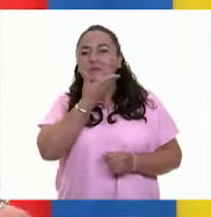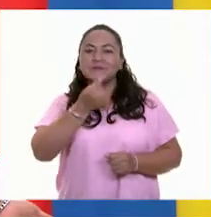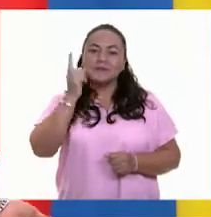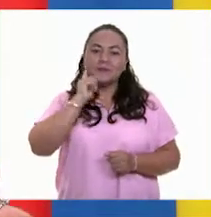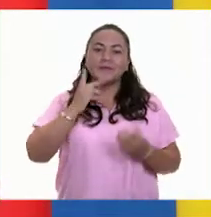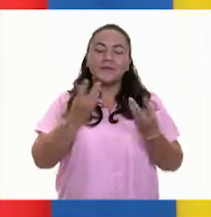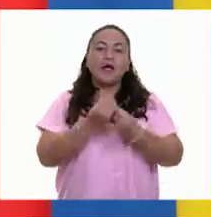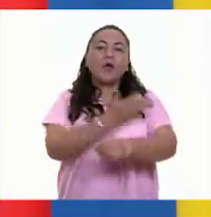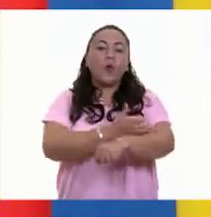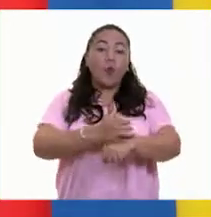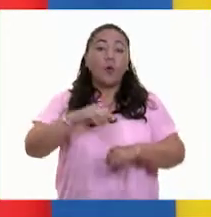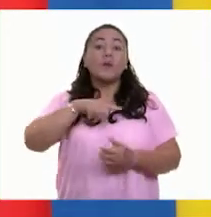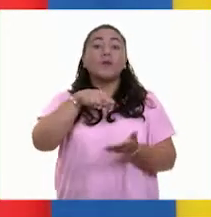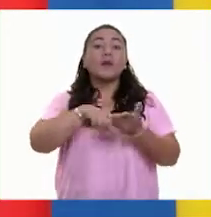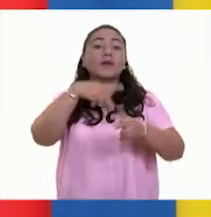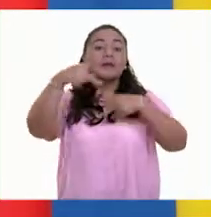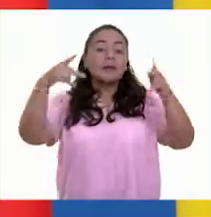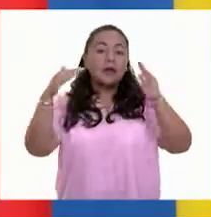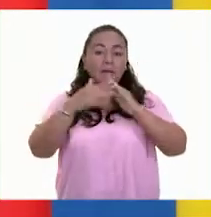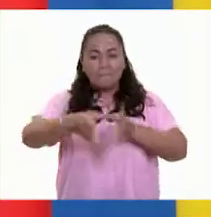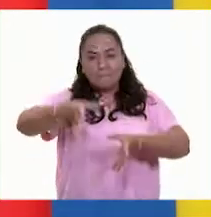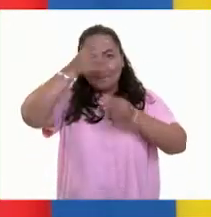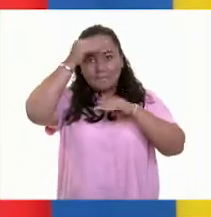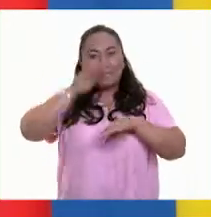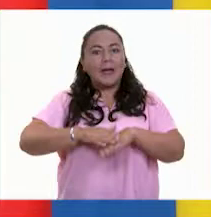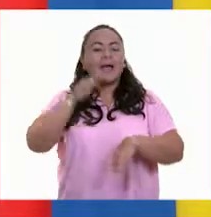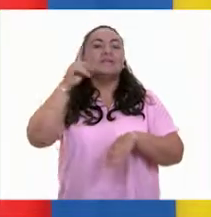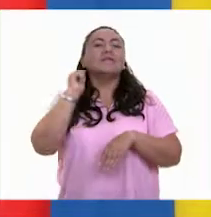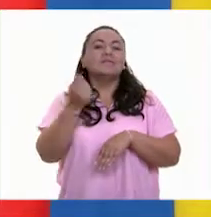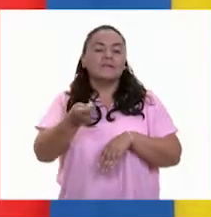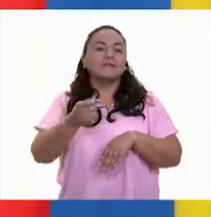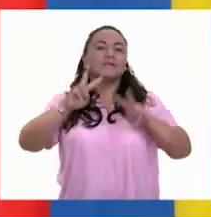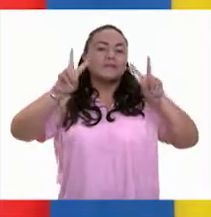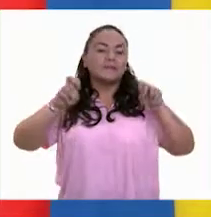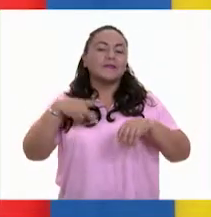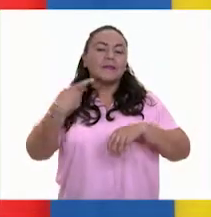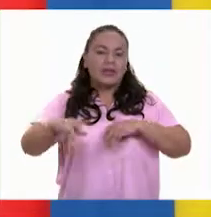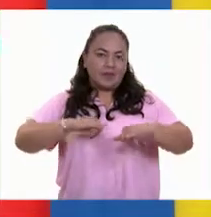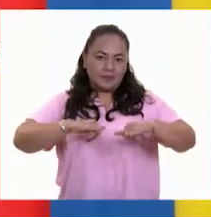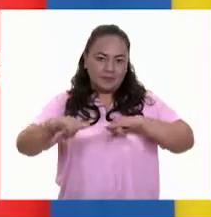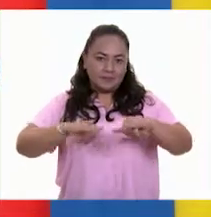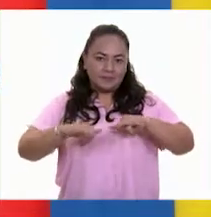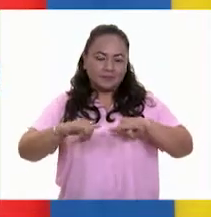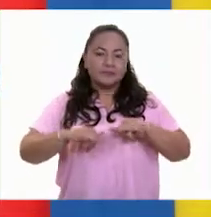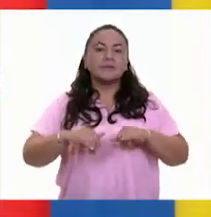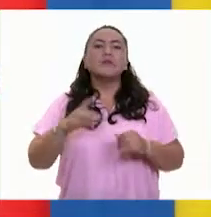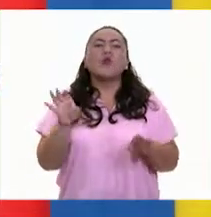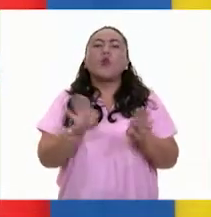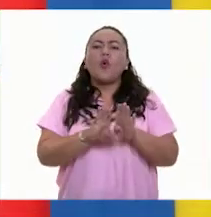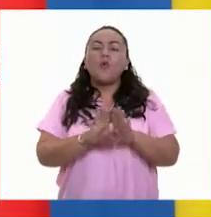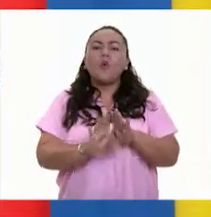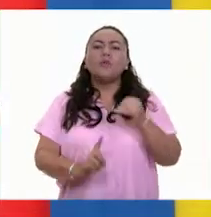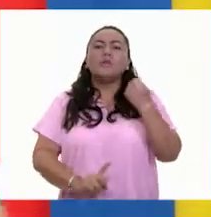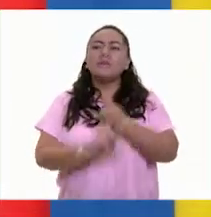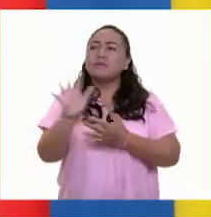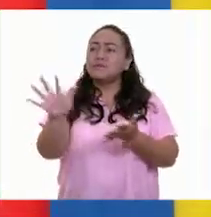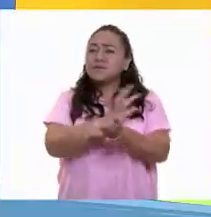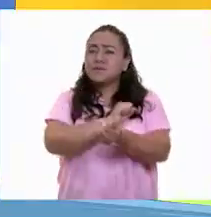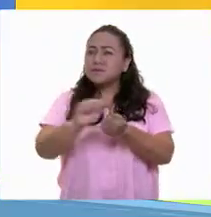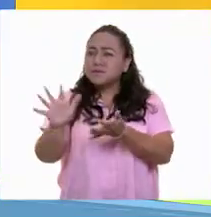que nos acompañan desde casa para aprender más sobre geografía. La clase de hoy se titula ¿Cómo reducir los efectos de los